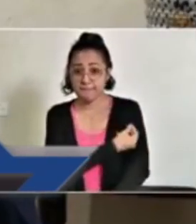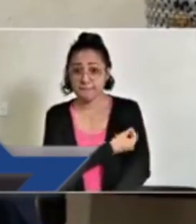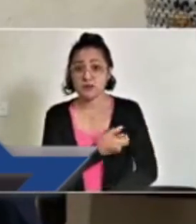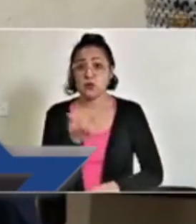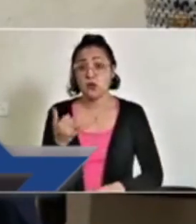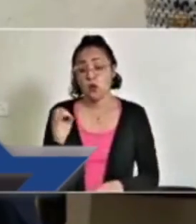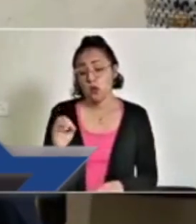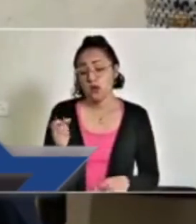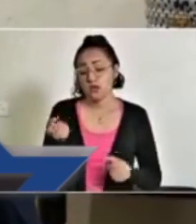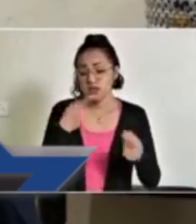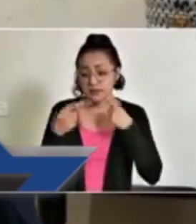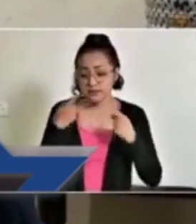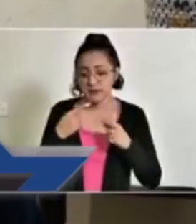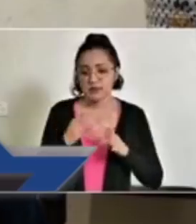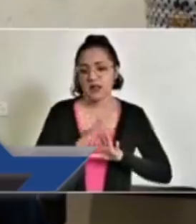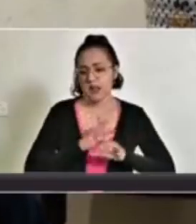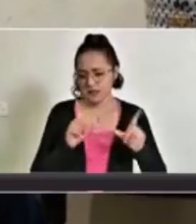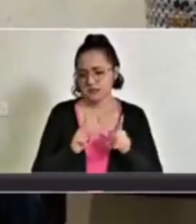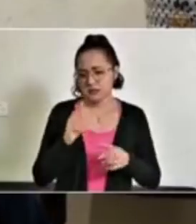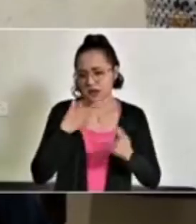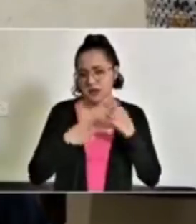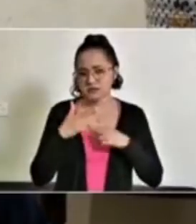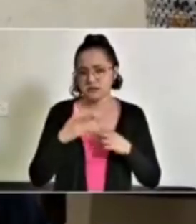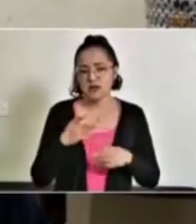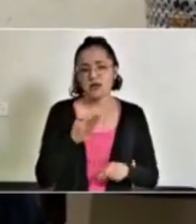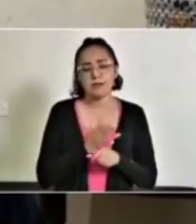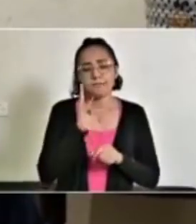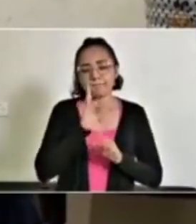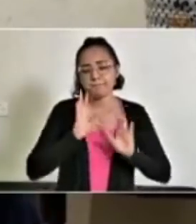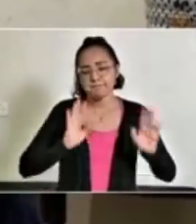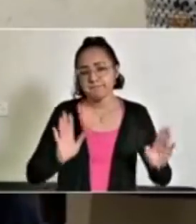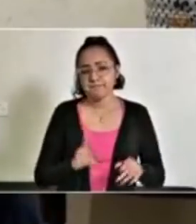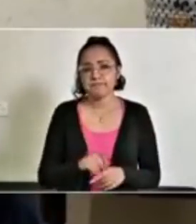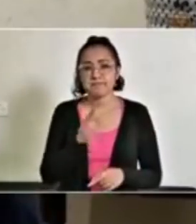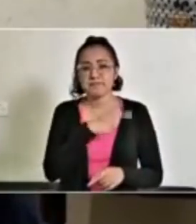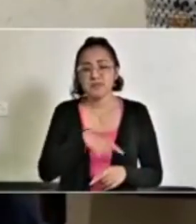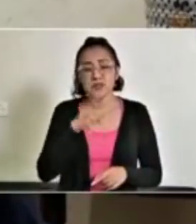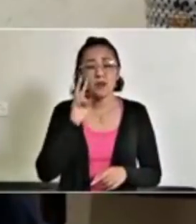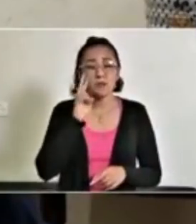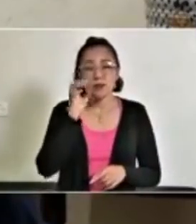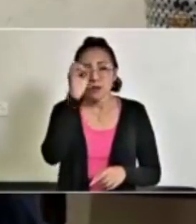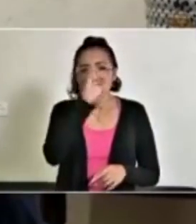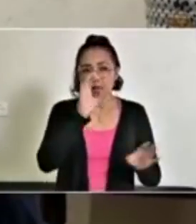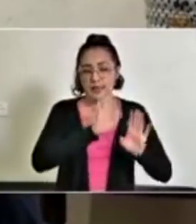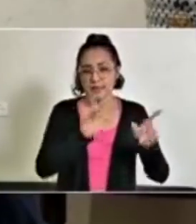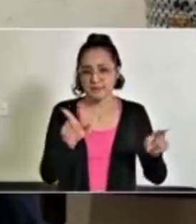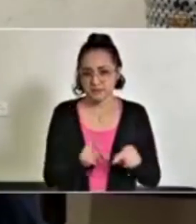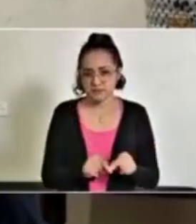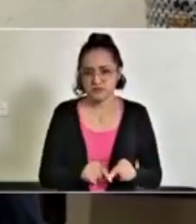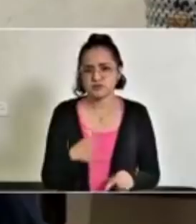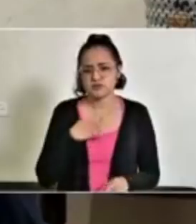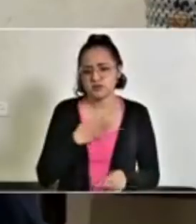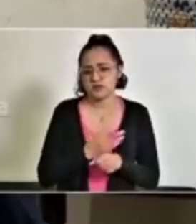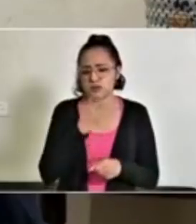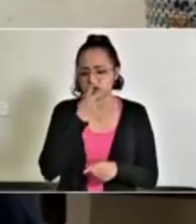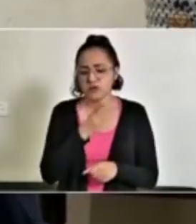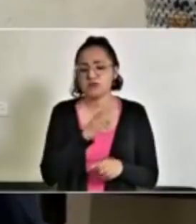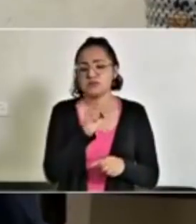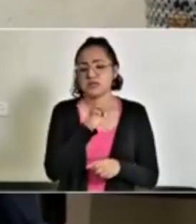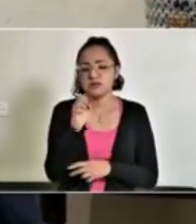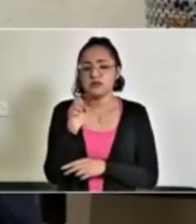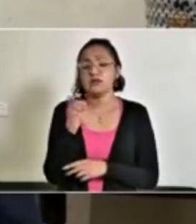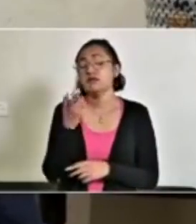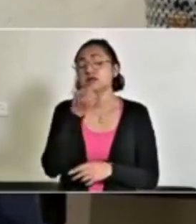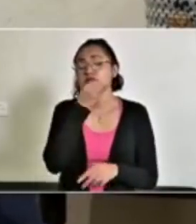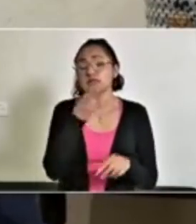tratamientos pero vamos a ver es pura especulación me quedo con lo dicho con mi sep por